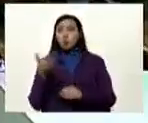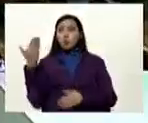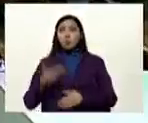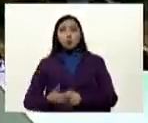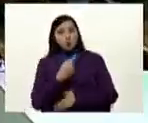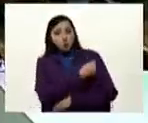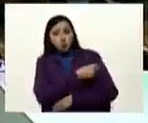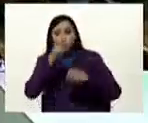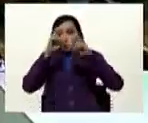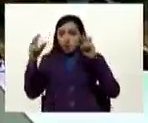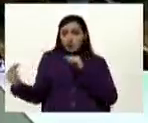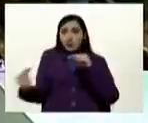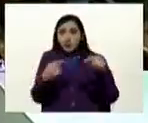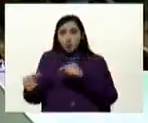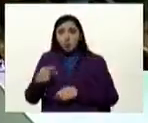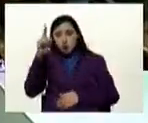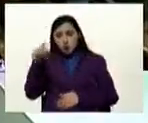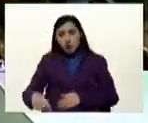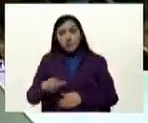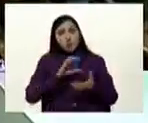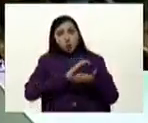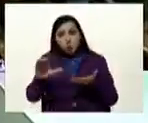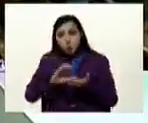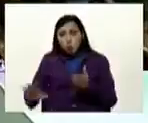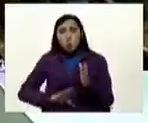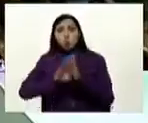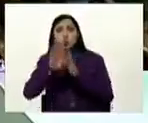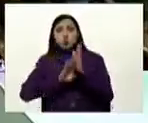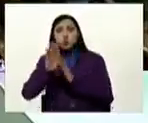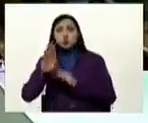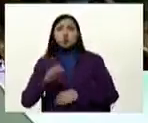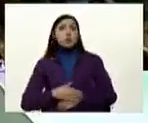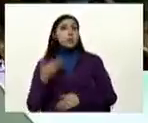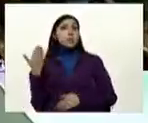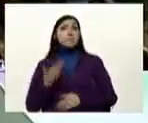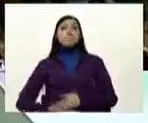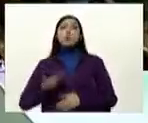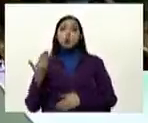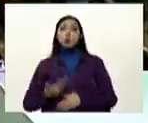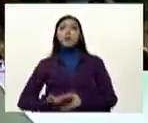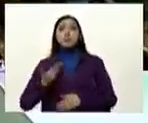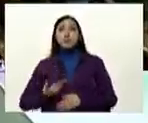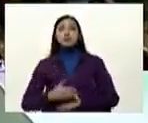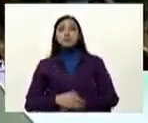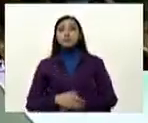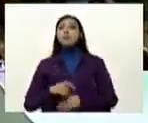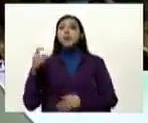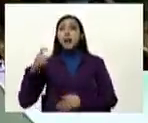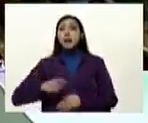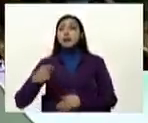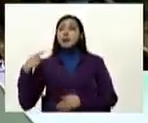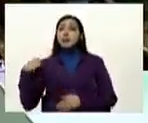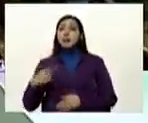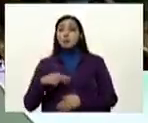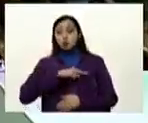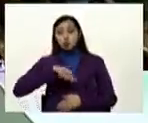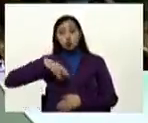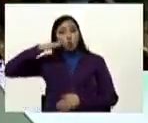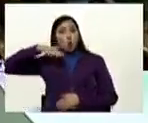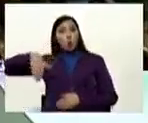el tema de la financiación para el desarrollo, tan importante, la necesidad que tenemos los